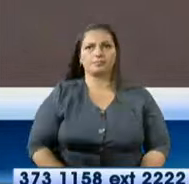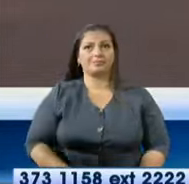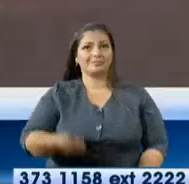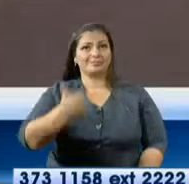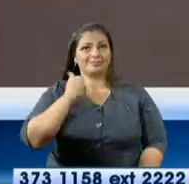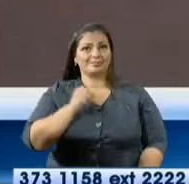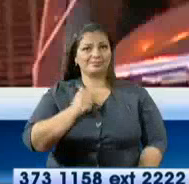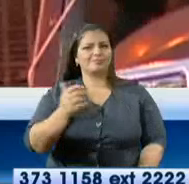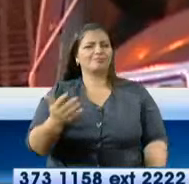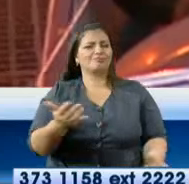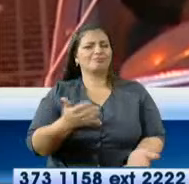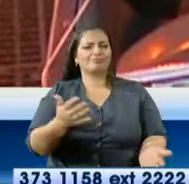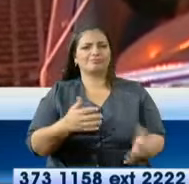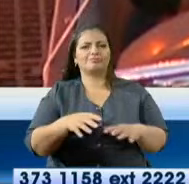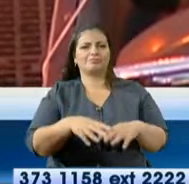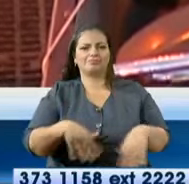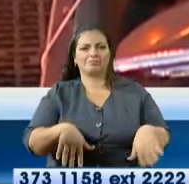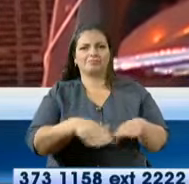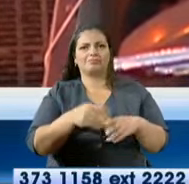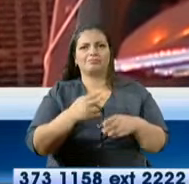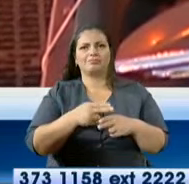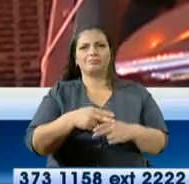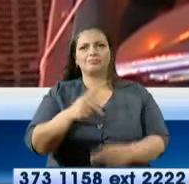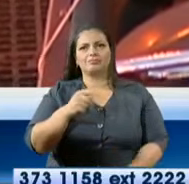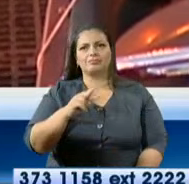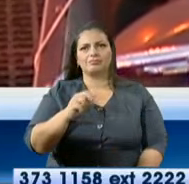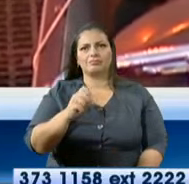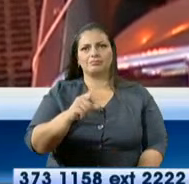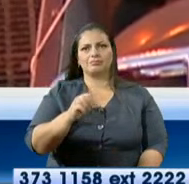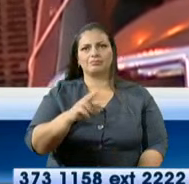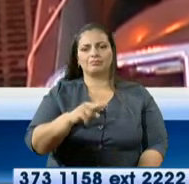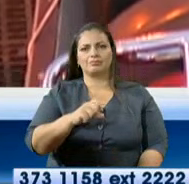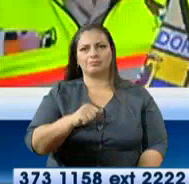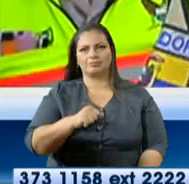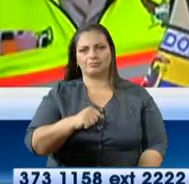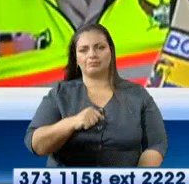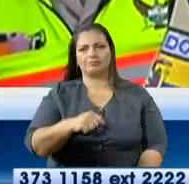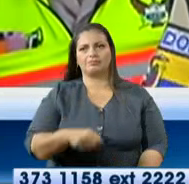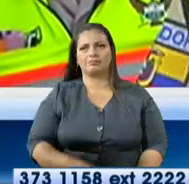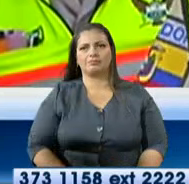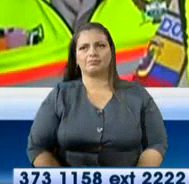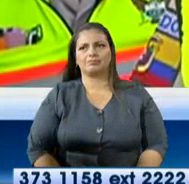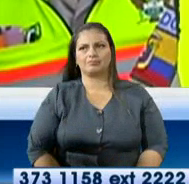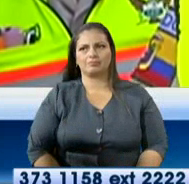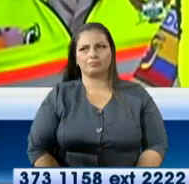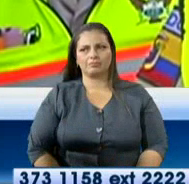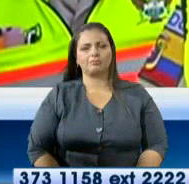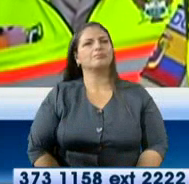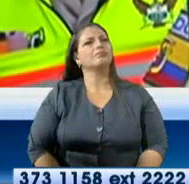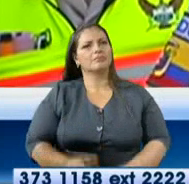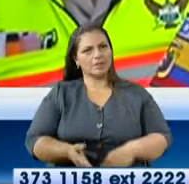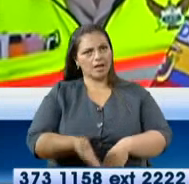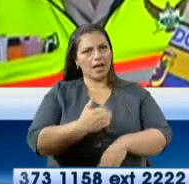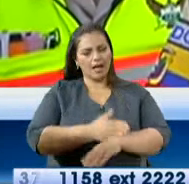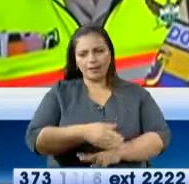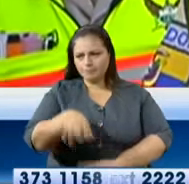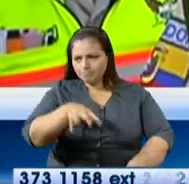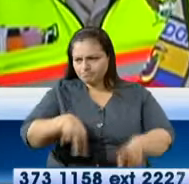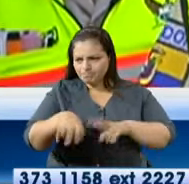al sur de Guayaquil. Ya se manejan cifras y aún falta mucho por hacer, aseguran. Son lugares donde se han focalizado un alto índice de